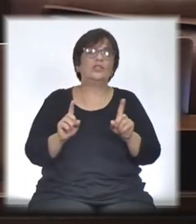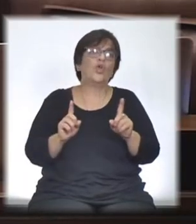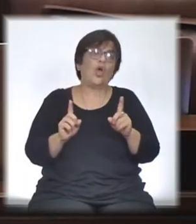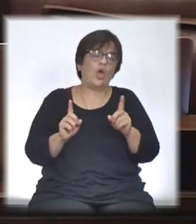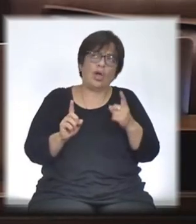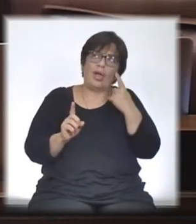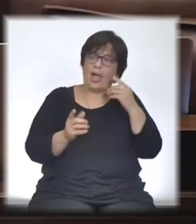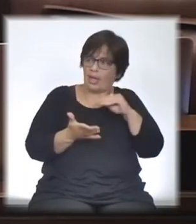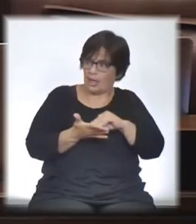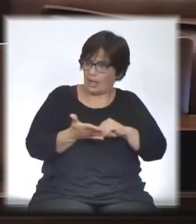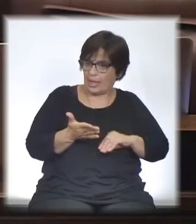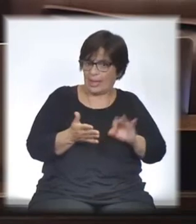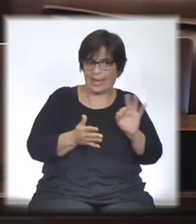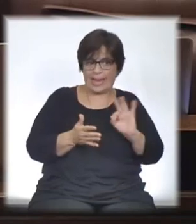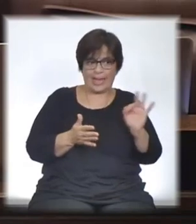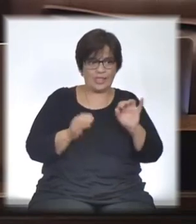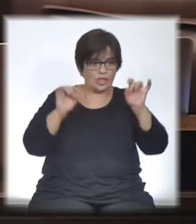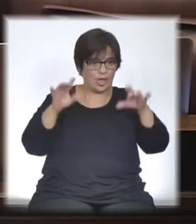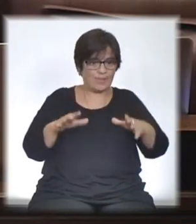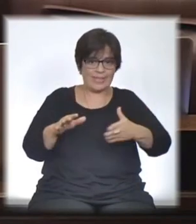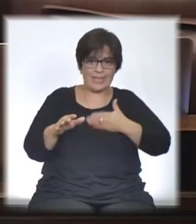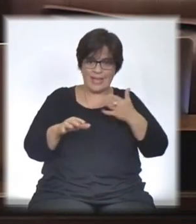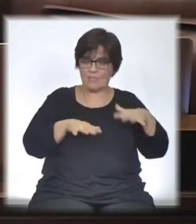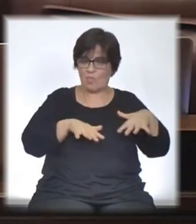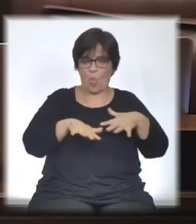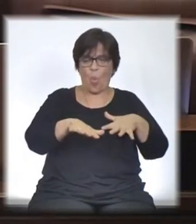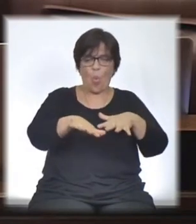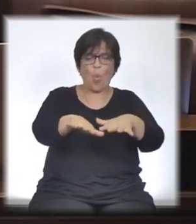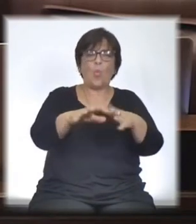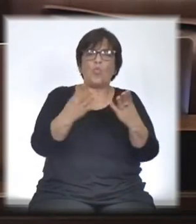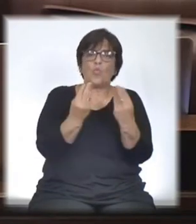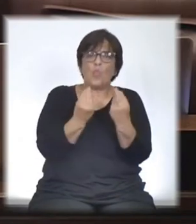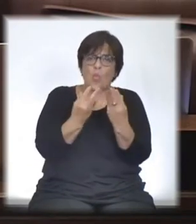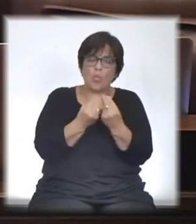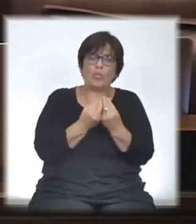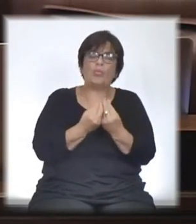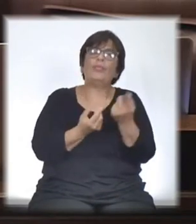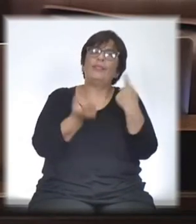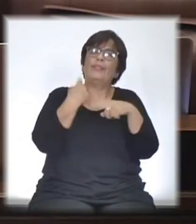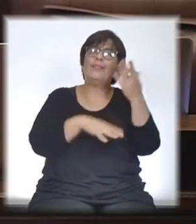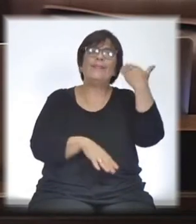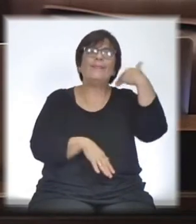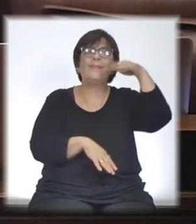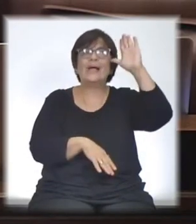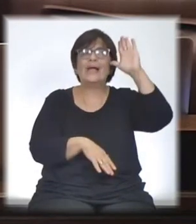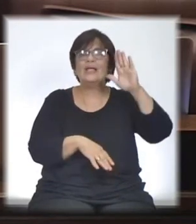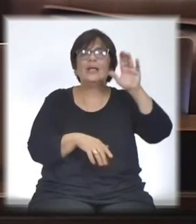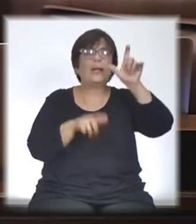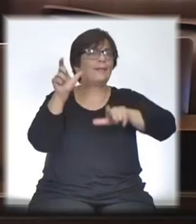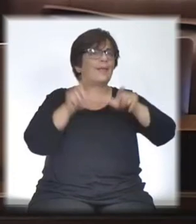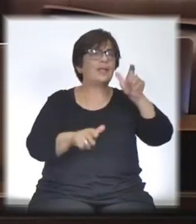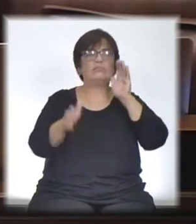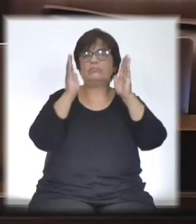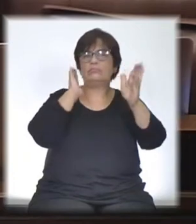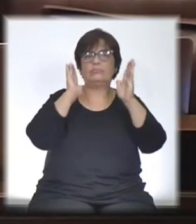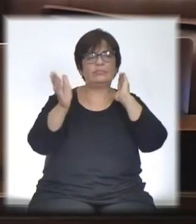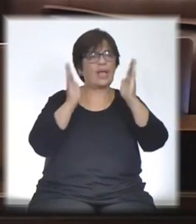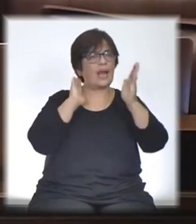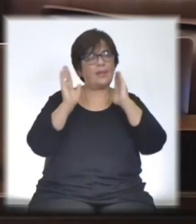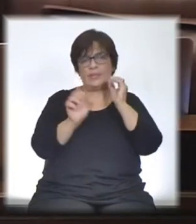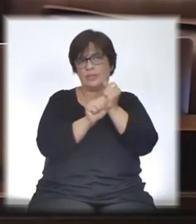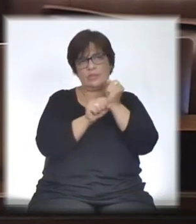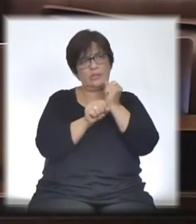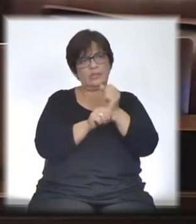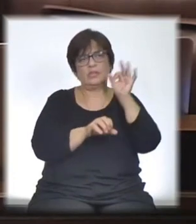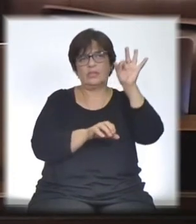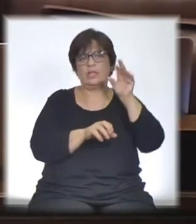registro histórico de ello, más que las enormes movilizaciones populares, pero la mayoría de los parlamentarios sostenía que